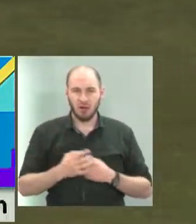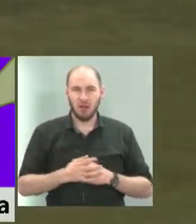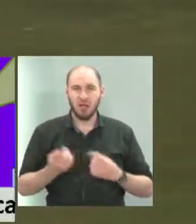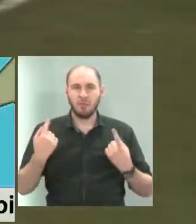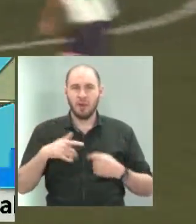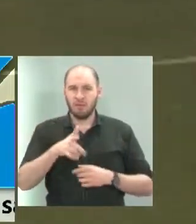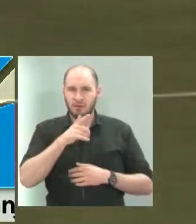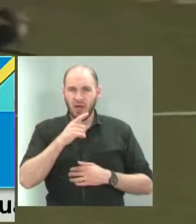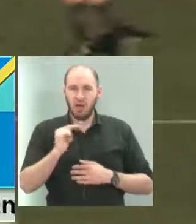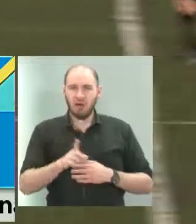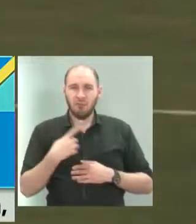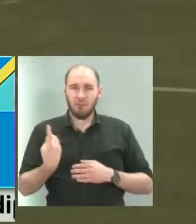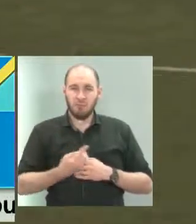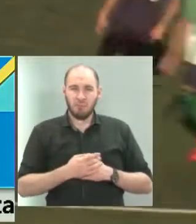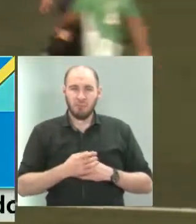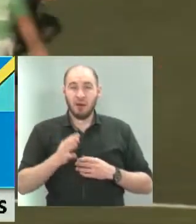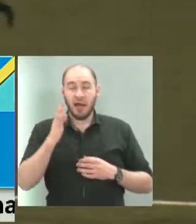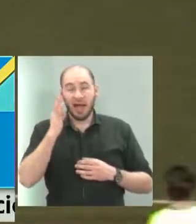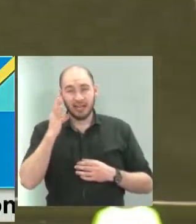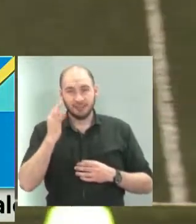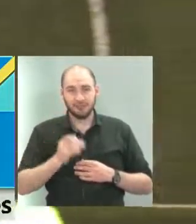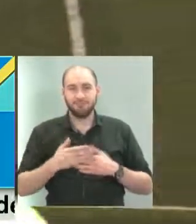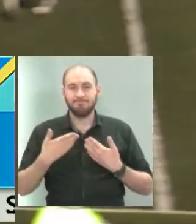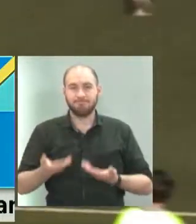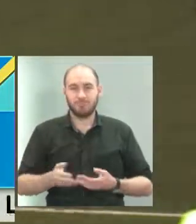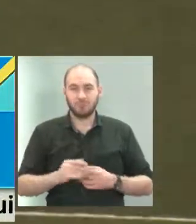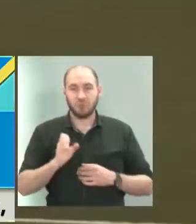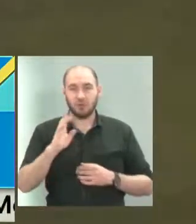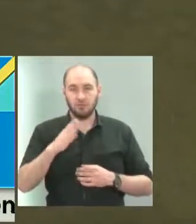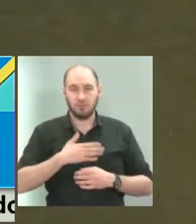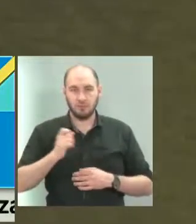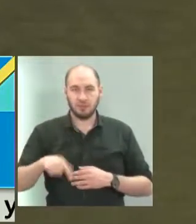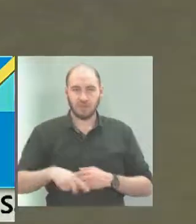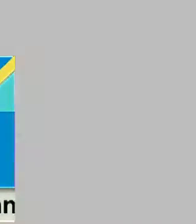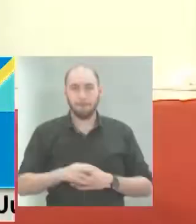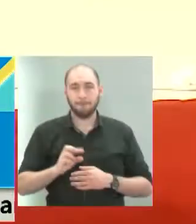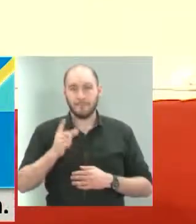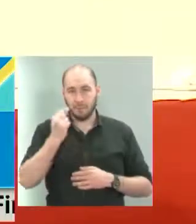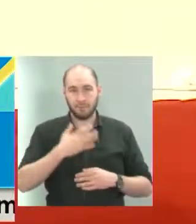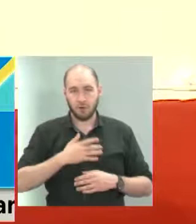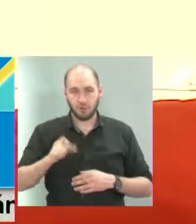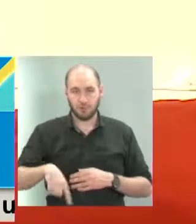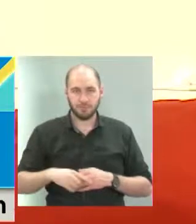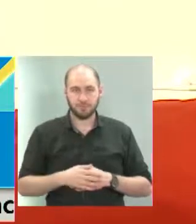Pero me parece que nosotros, por lo menos es un granito, aportar que nuestro club, a los papás nuestros,